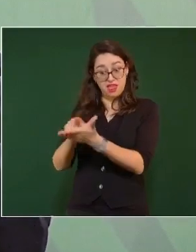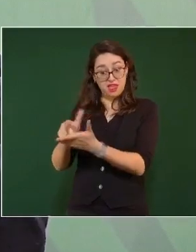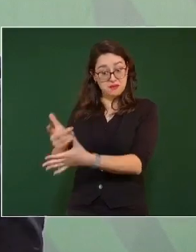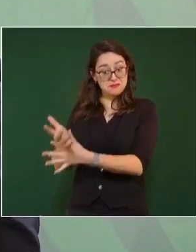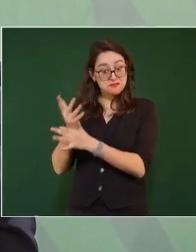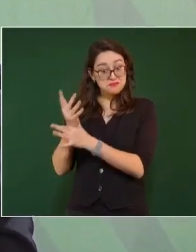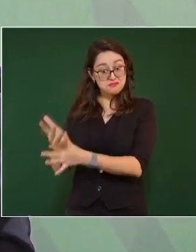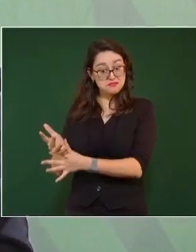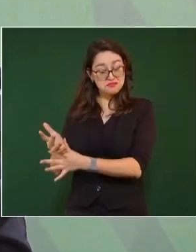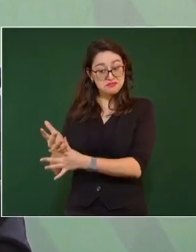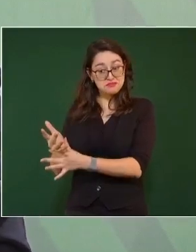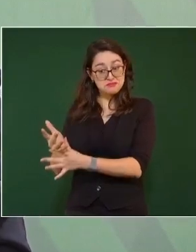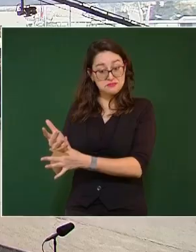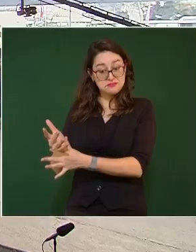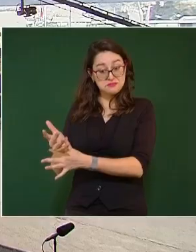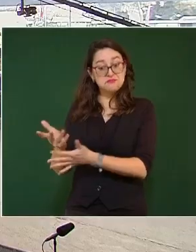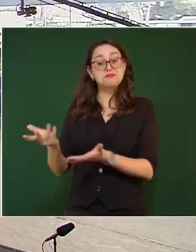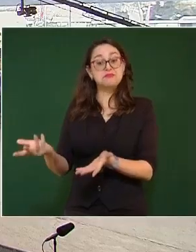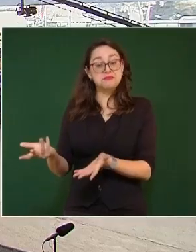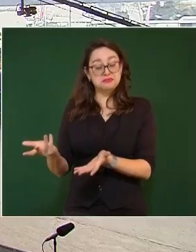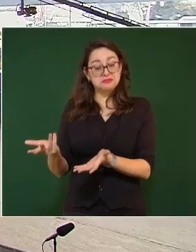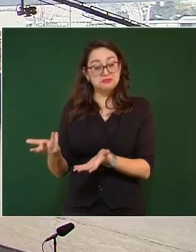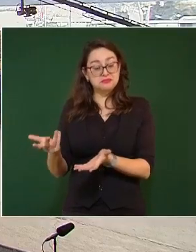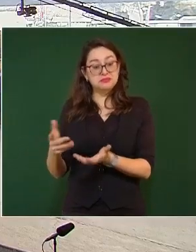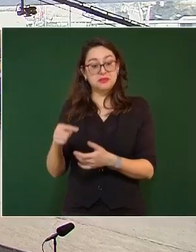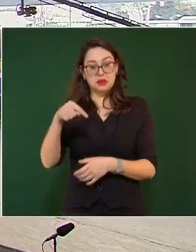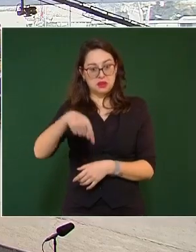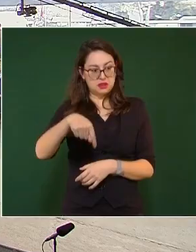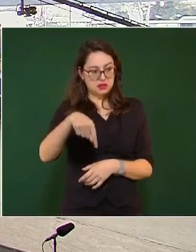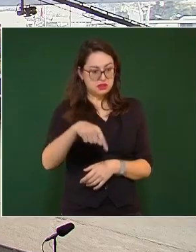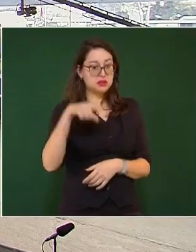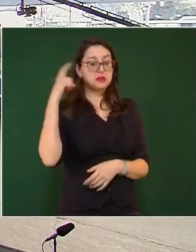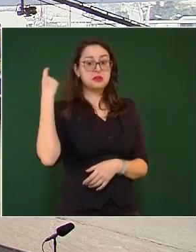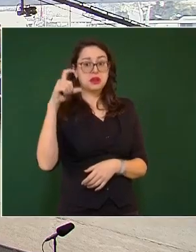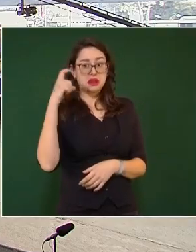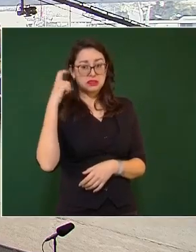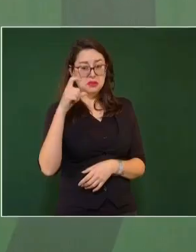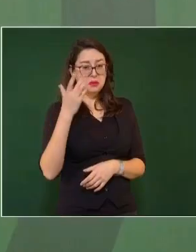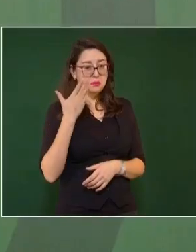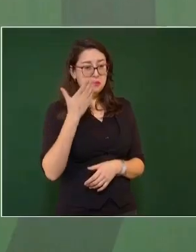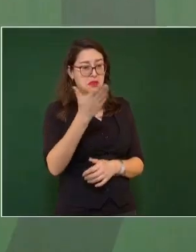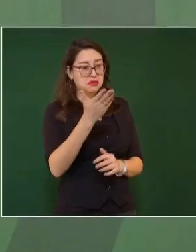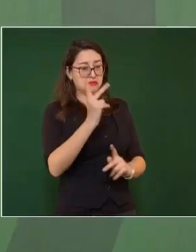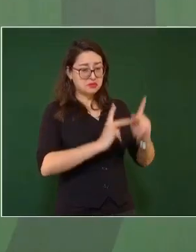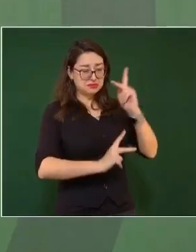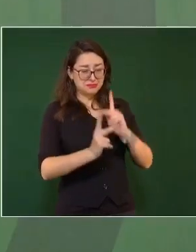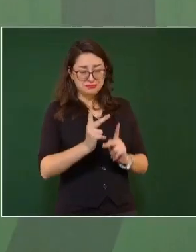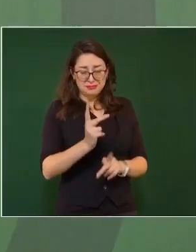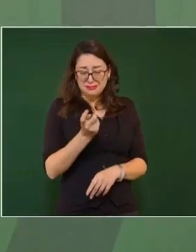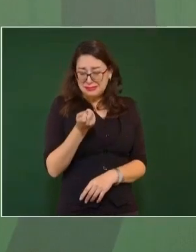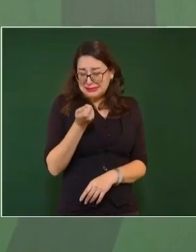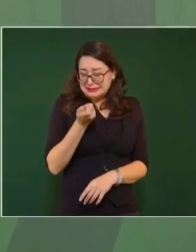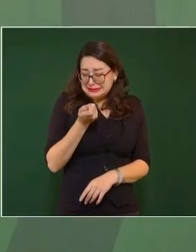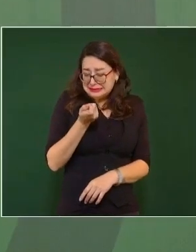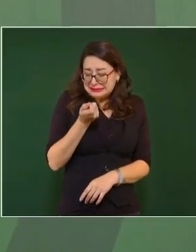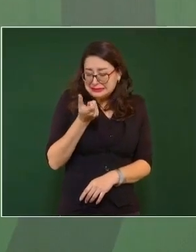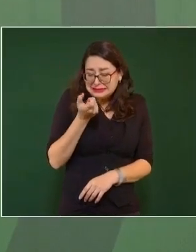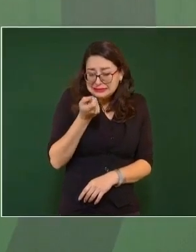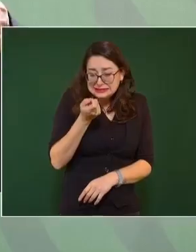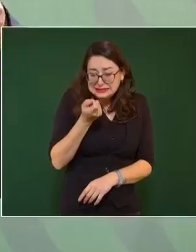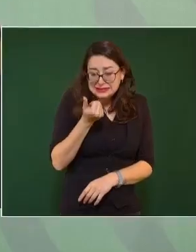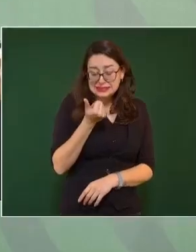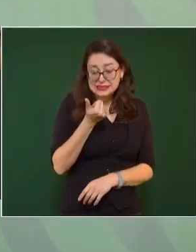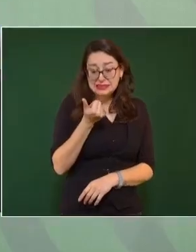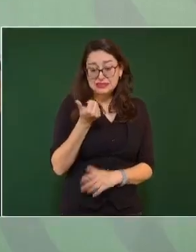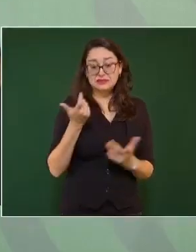está establecido en la ley, pero la deuda de Querétaro debe ser mínima y tiene un